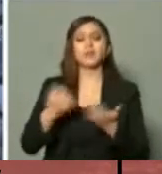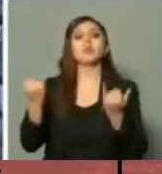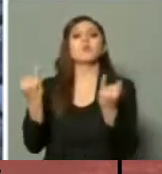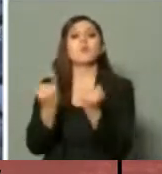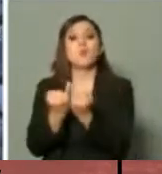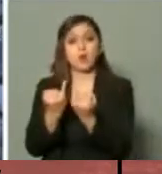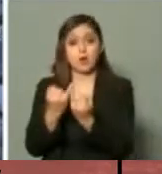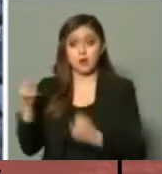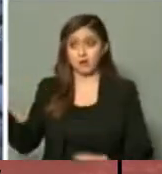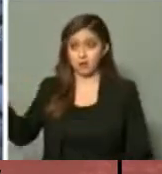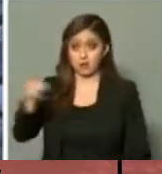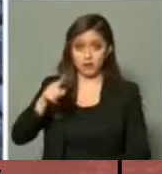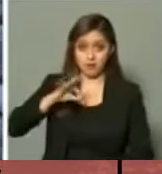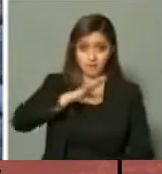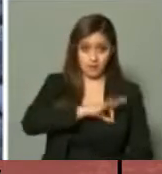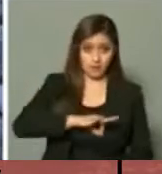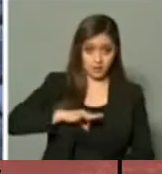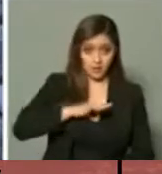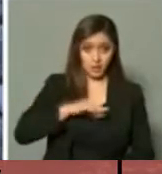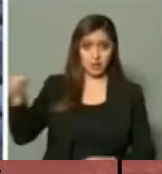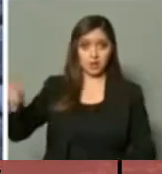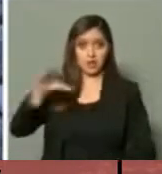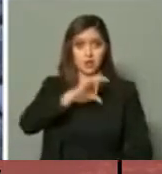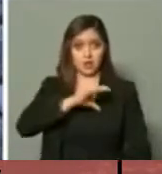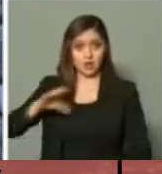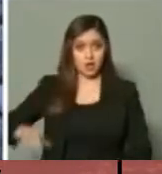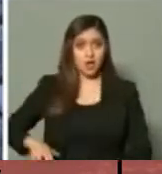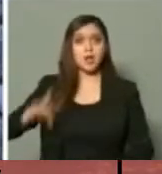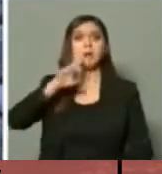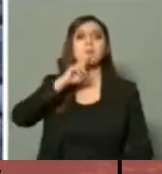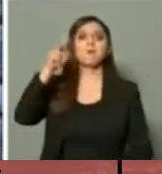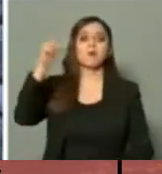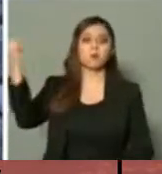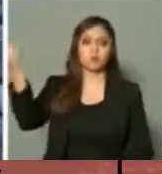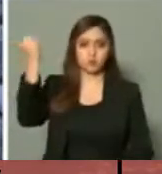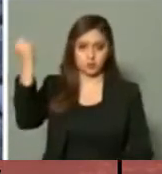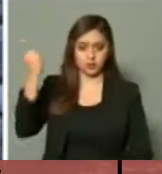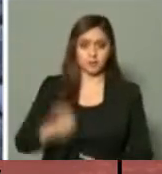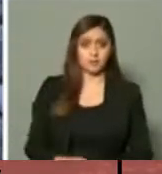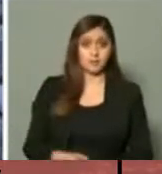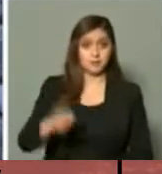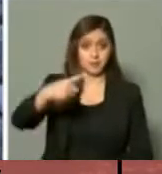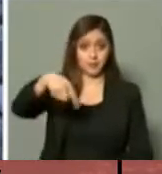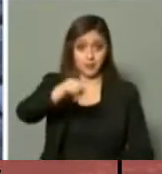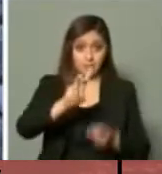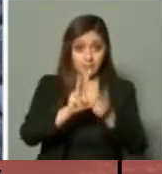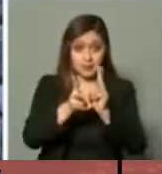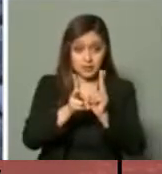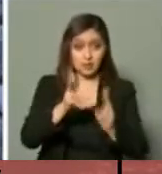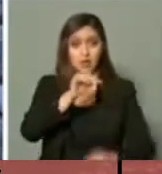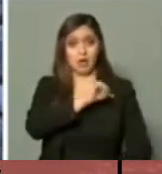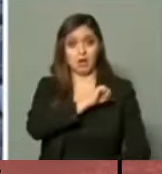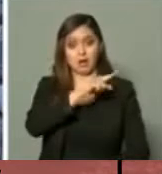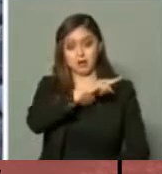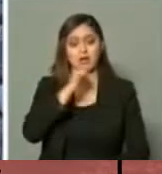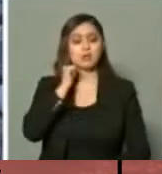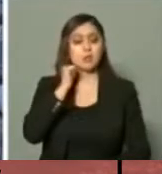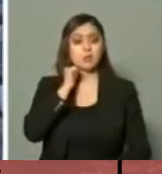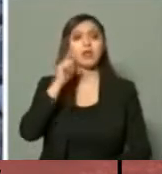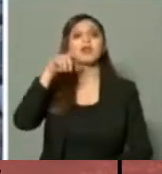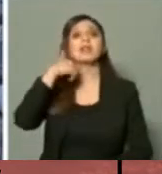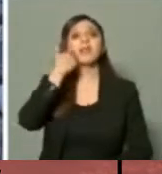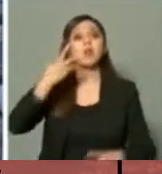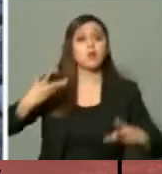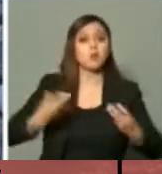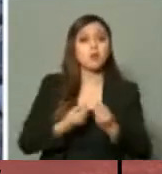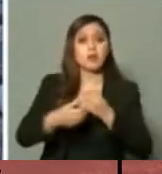Igualmente, felicito a mis contrincantes y les deseo lo mejor. A ustedes, vecinos de Azcapotzalco, les reitero mi compromiso de trabajar